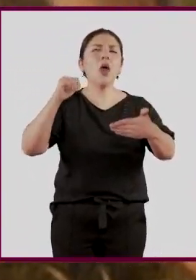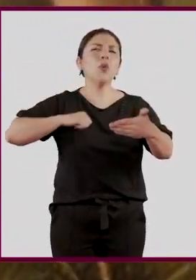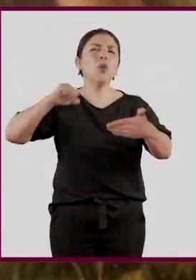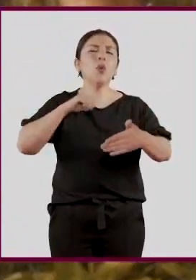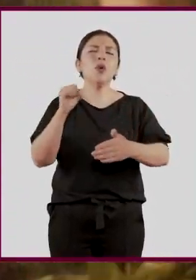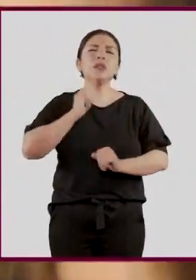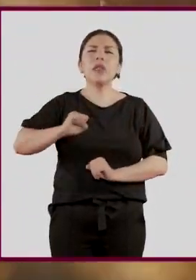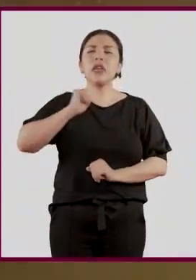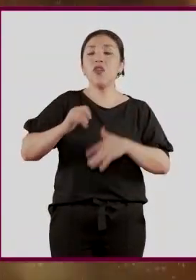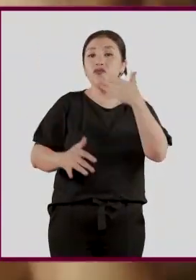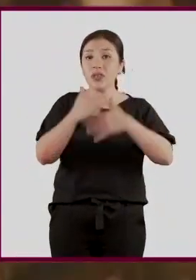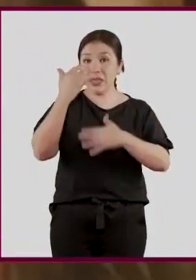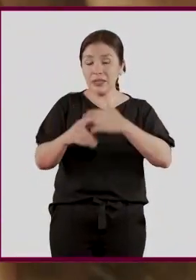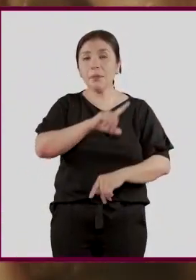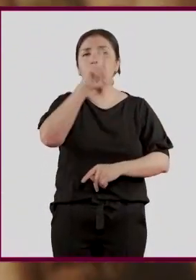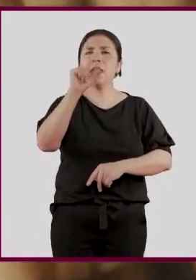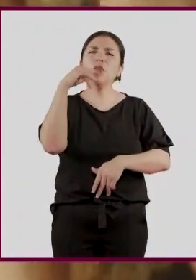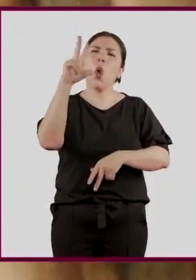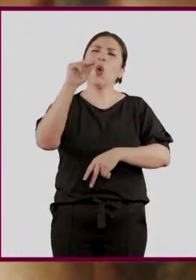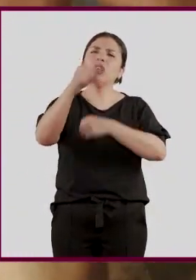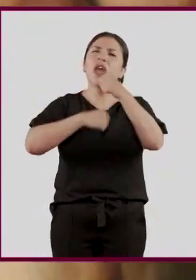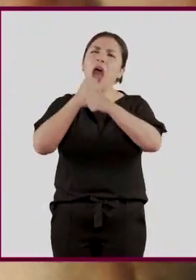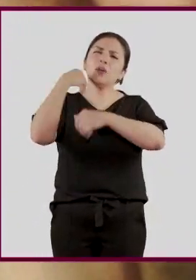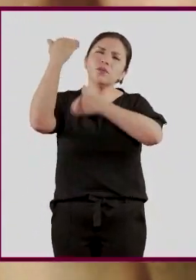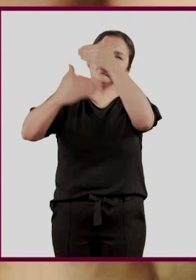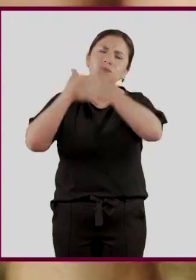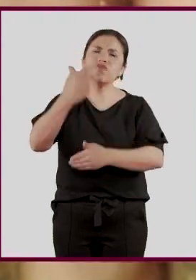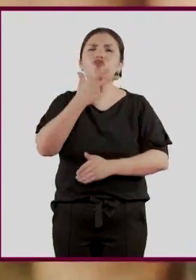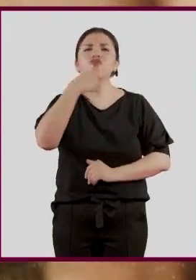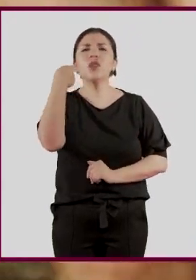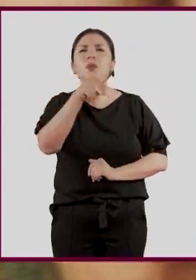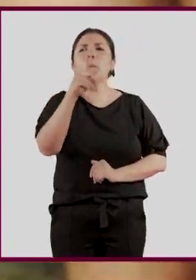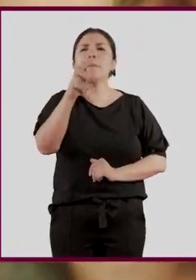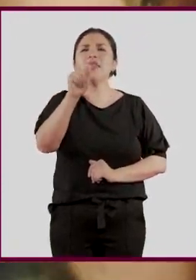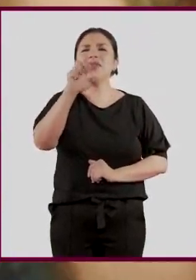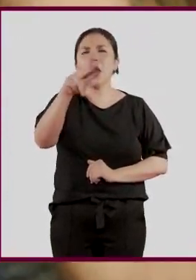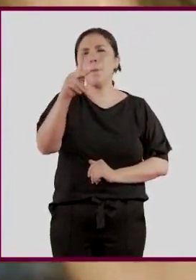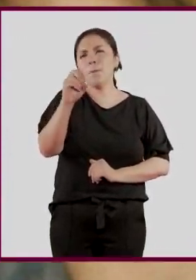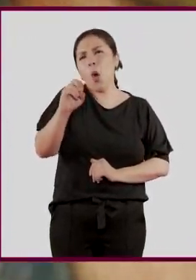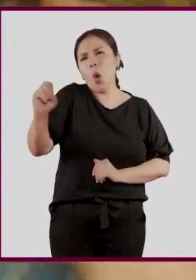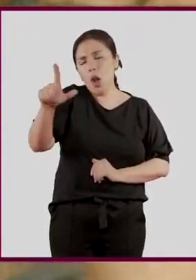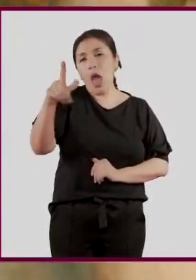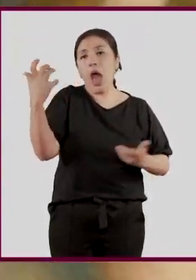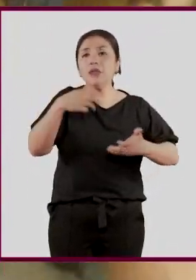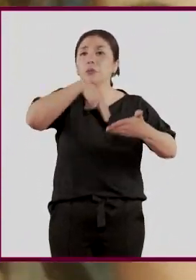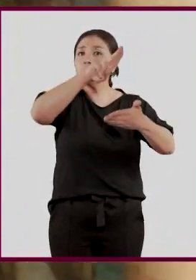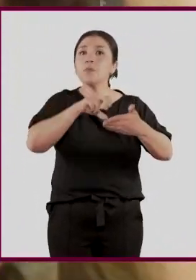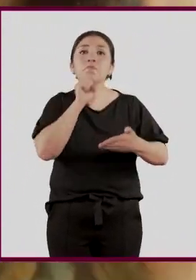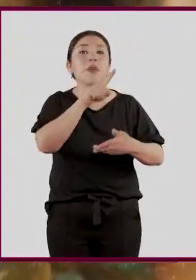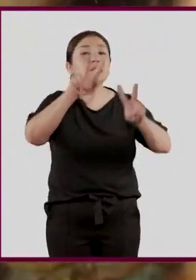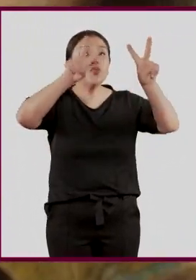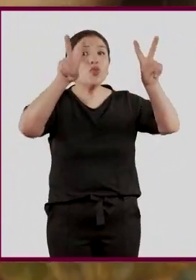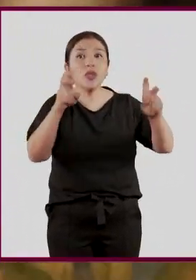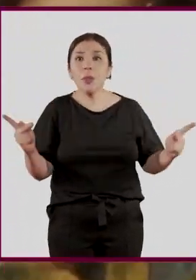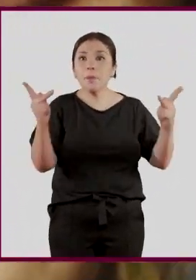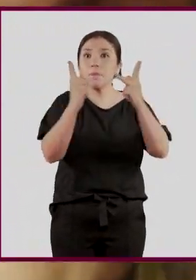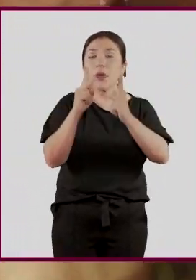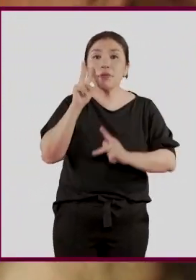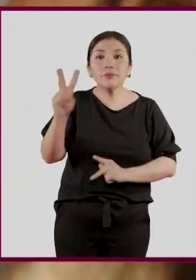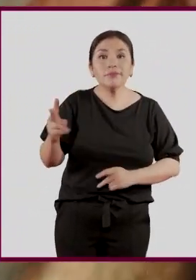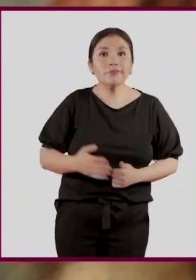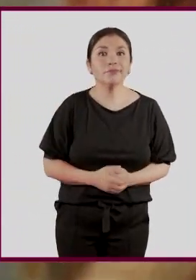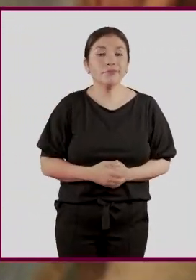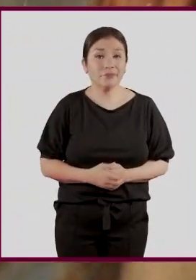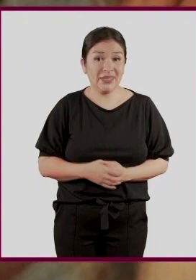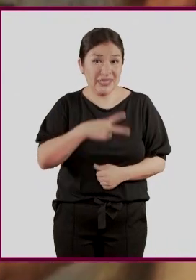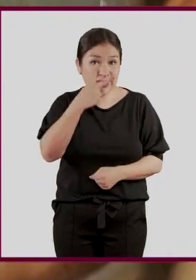XV. Unos 80 años después, el pintor flamenco Peter Paul Rubens pintó el mismo tema así.